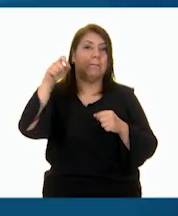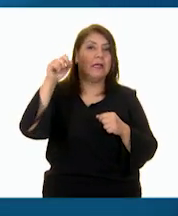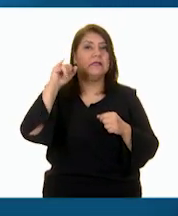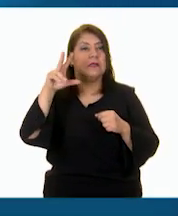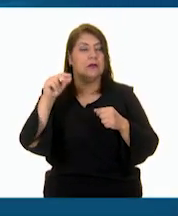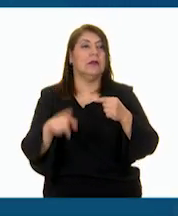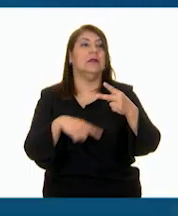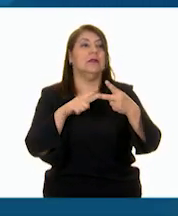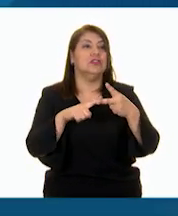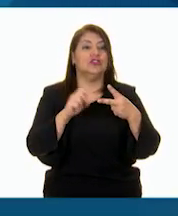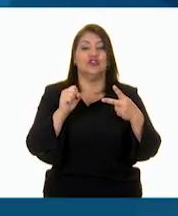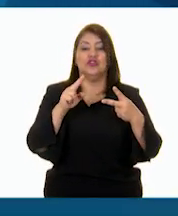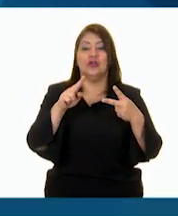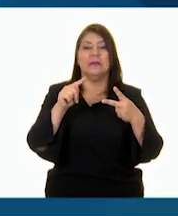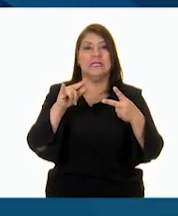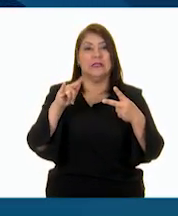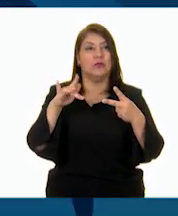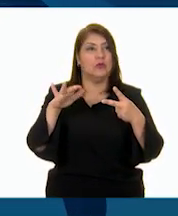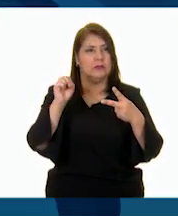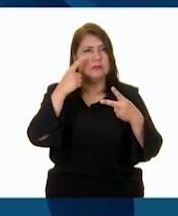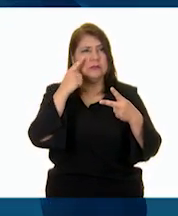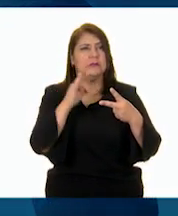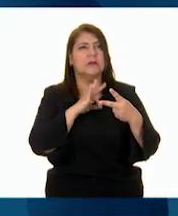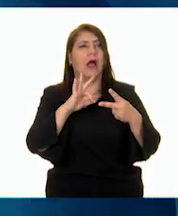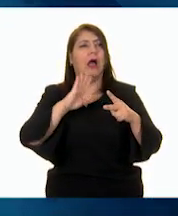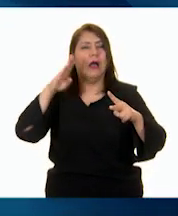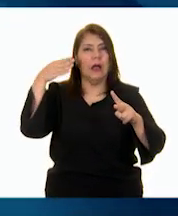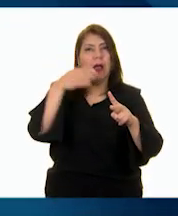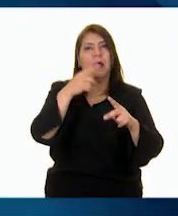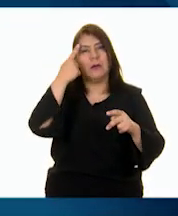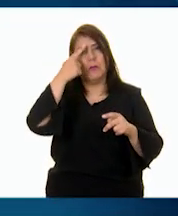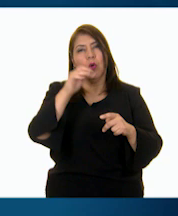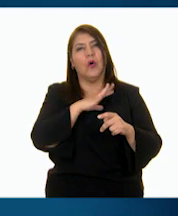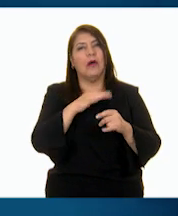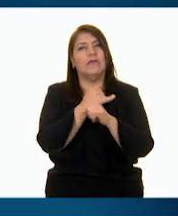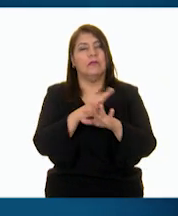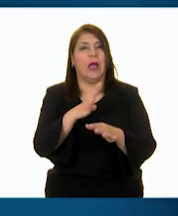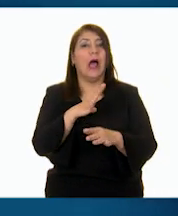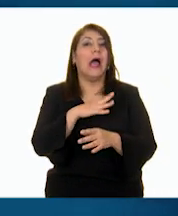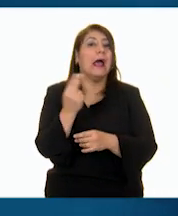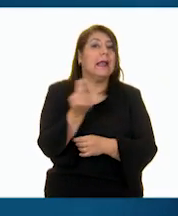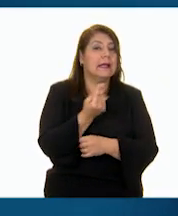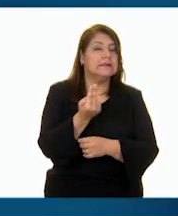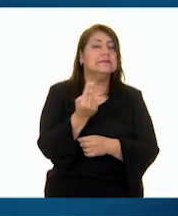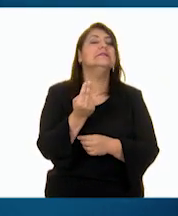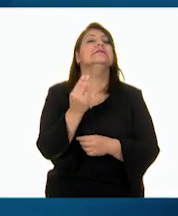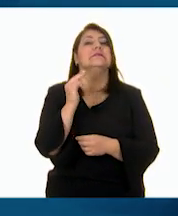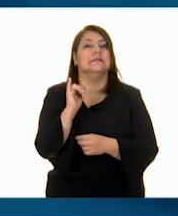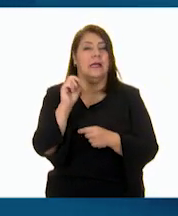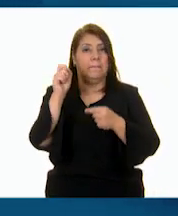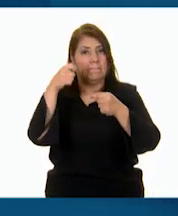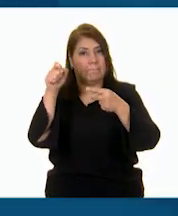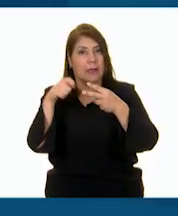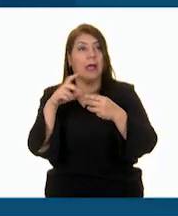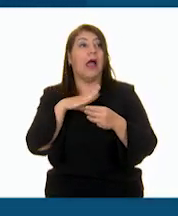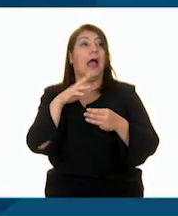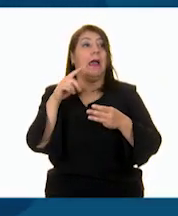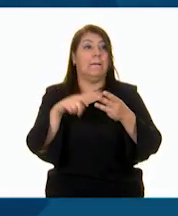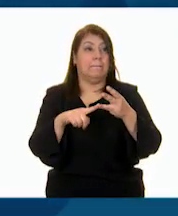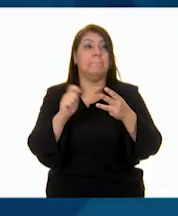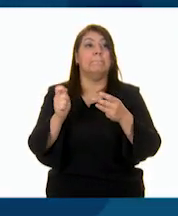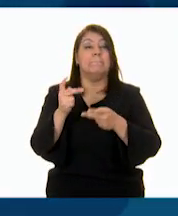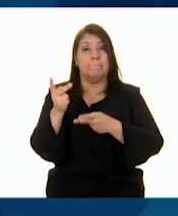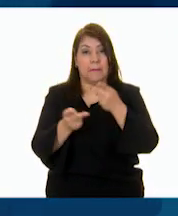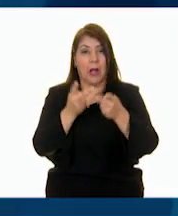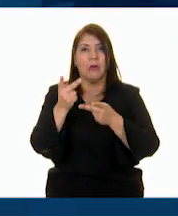subtítulos se centran en la información que se desea obtener? De igual manera, ¿las preguntas de cada subtítulo están redactadas de